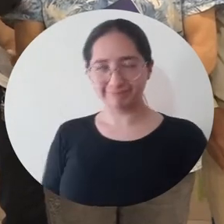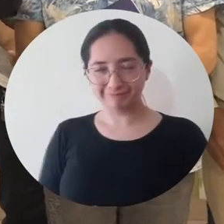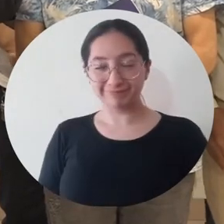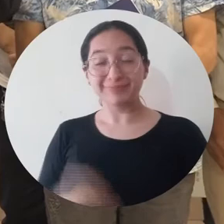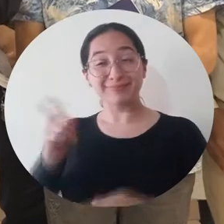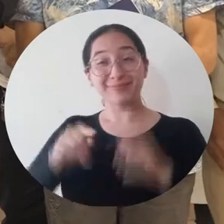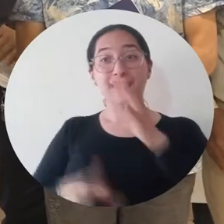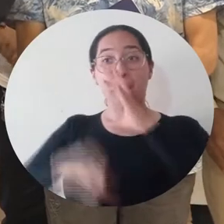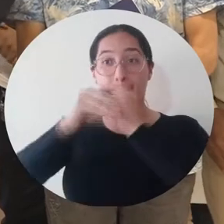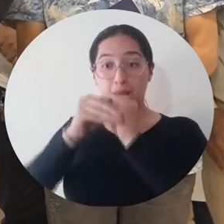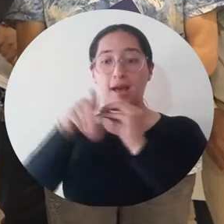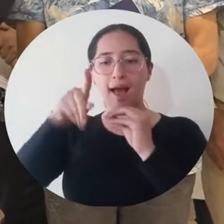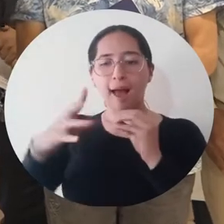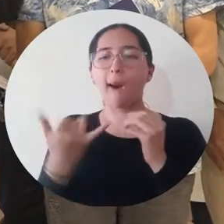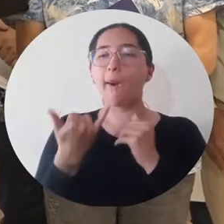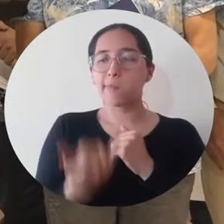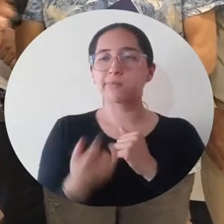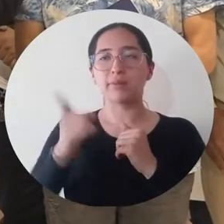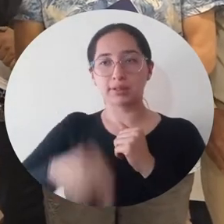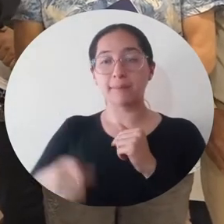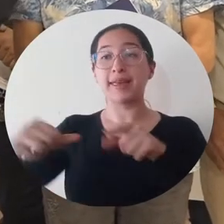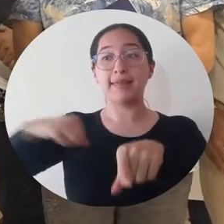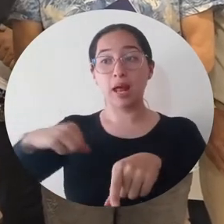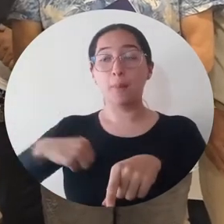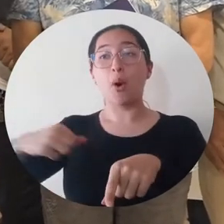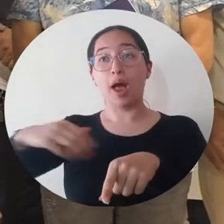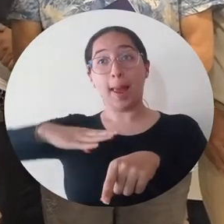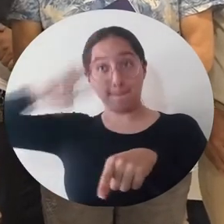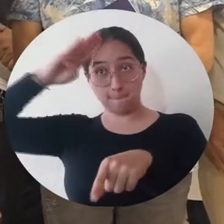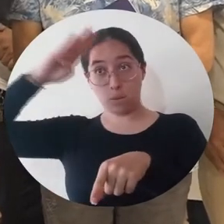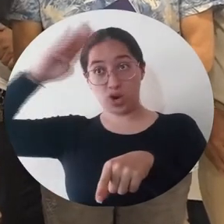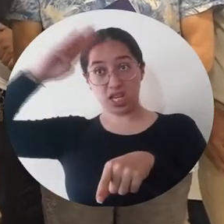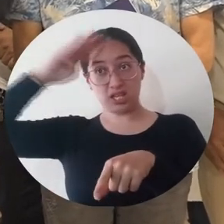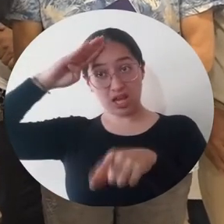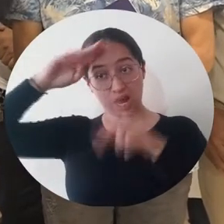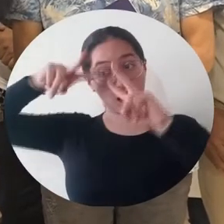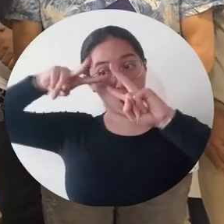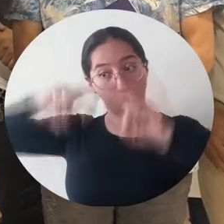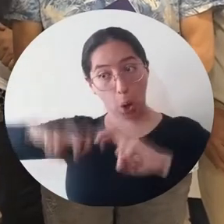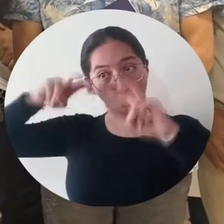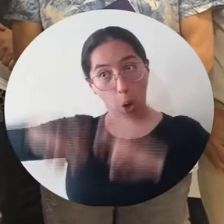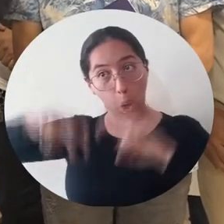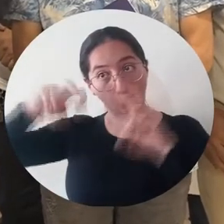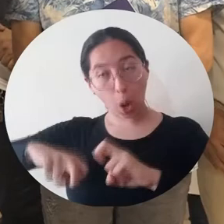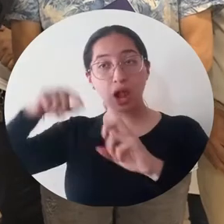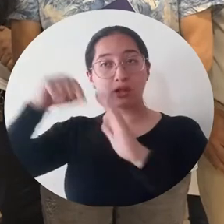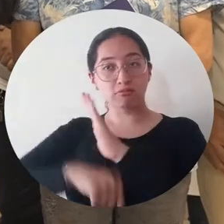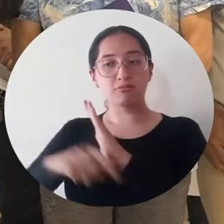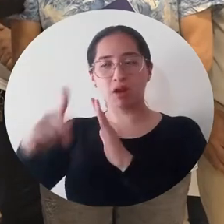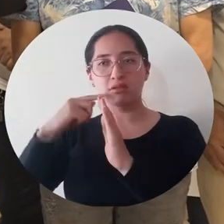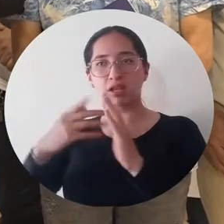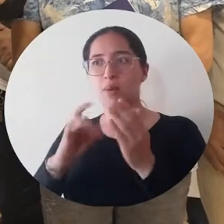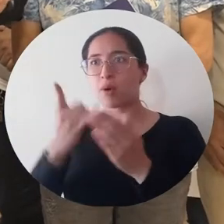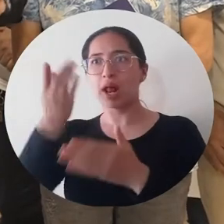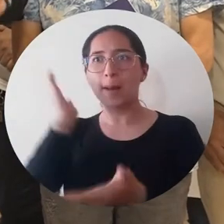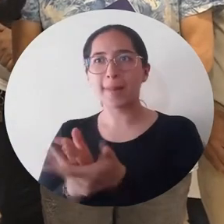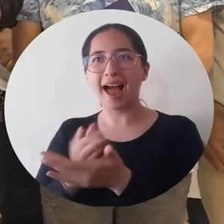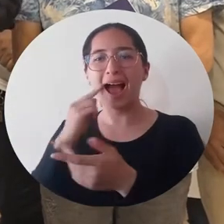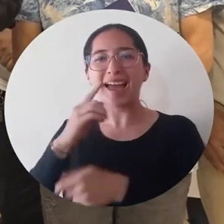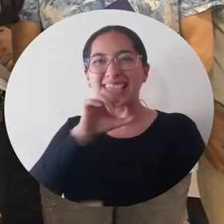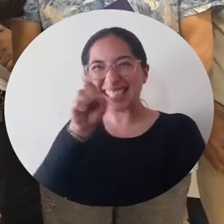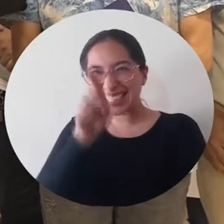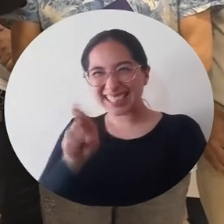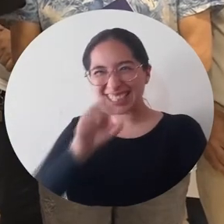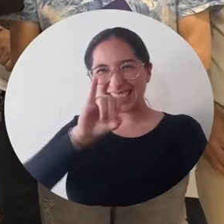quien finalmente nos dé resultados. También dentro de este microcuadrante que hemos implementado tenemos la